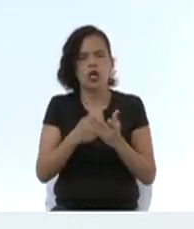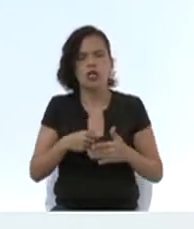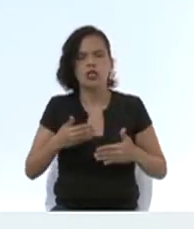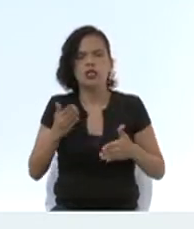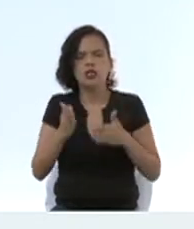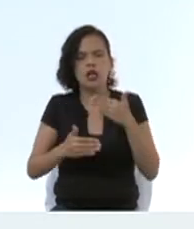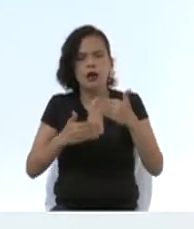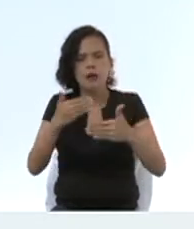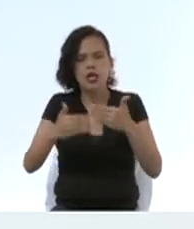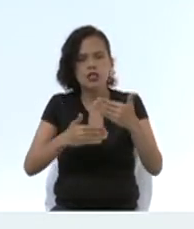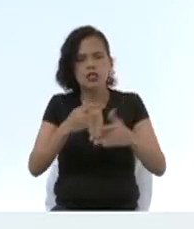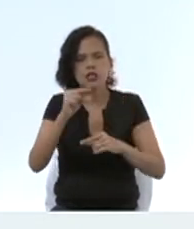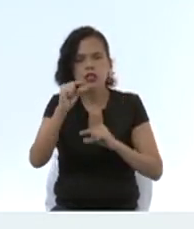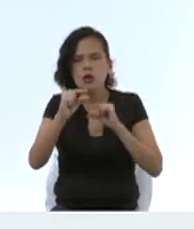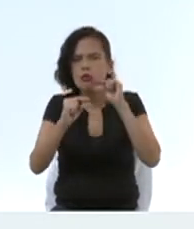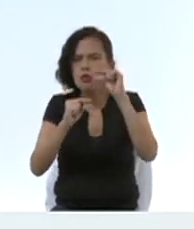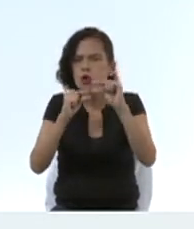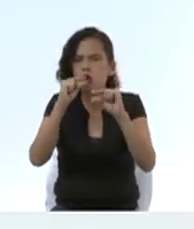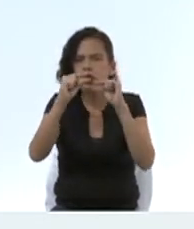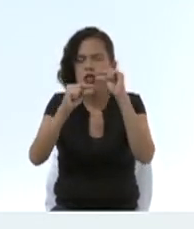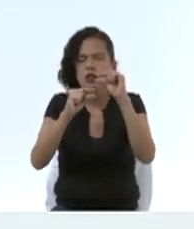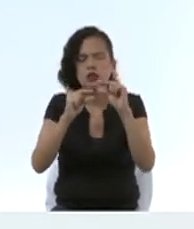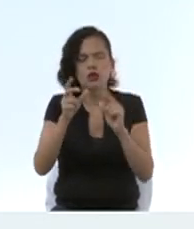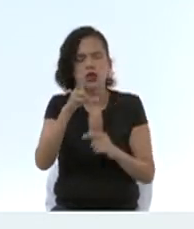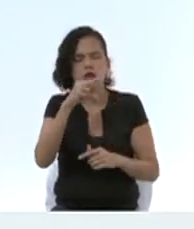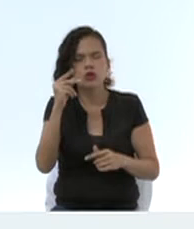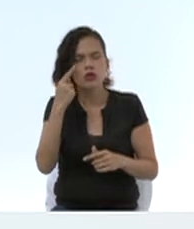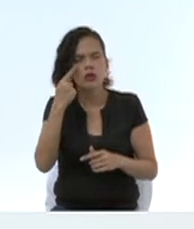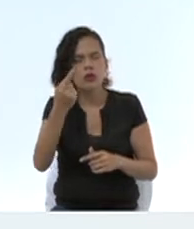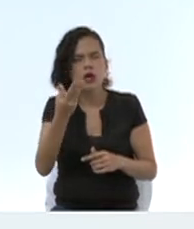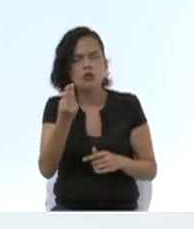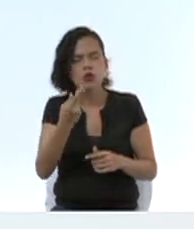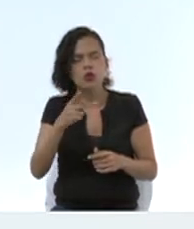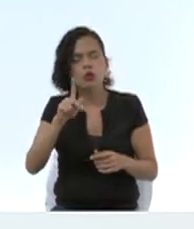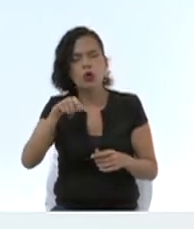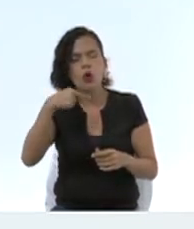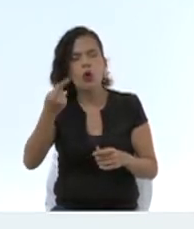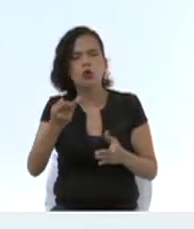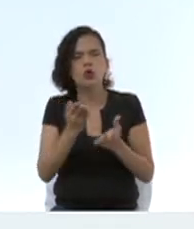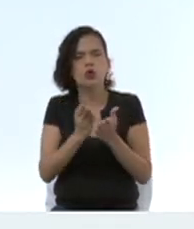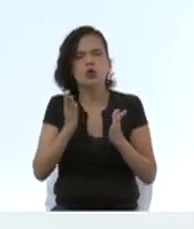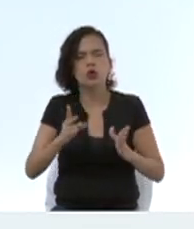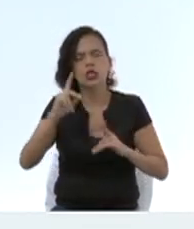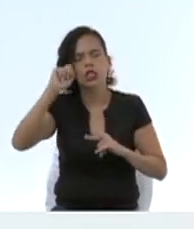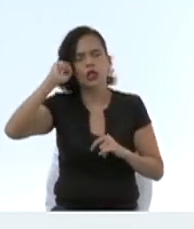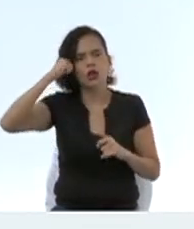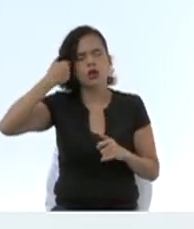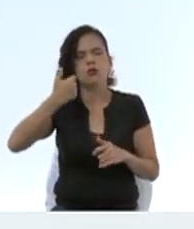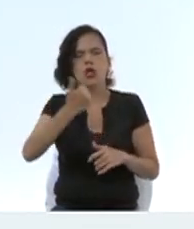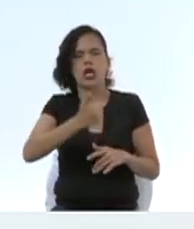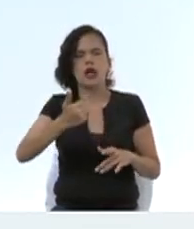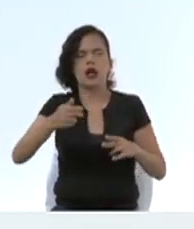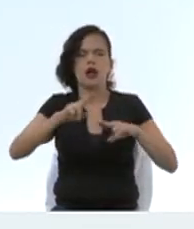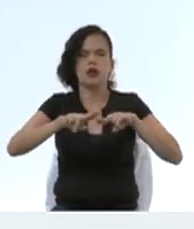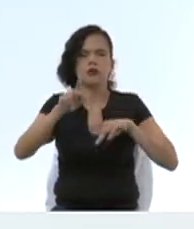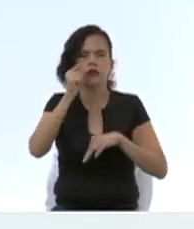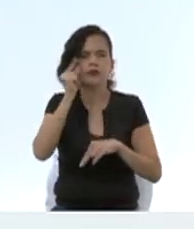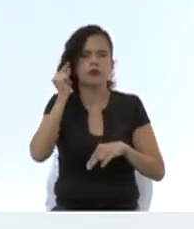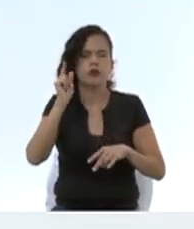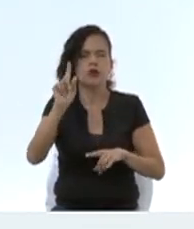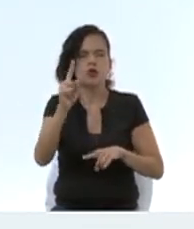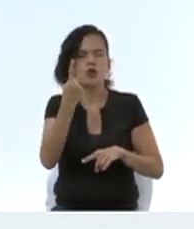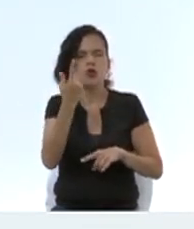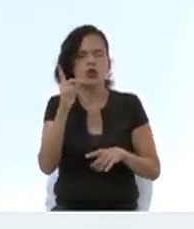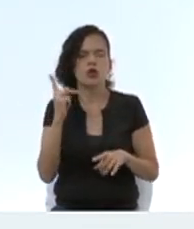avance, aunque sea poquito, que no sea tan notorio como en otros estudiantes. Recordemos que cada niño es único y tiene un ritmo y